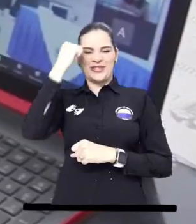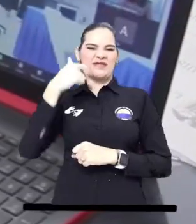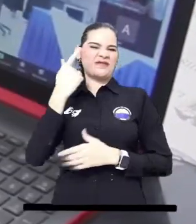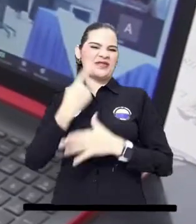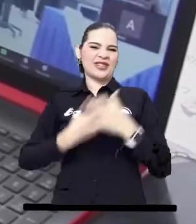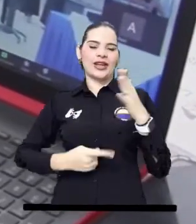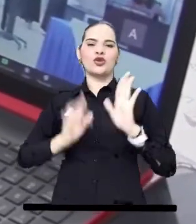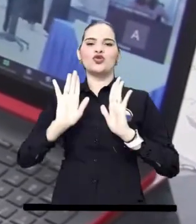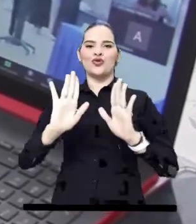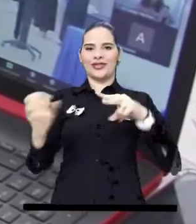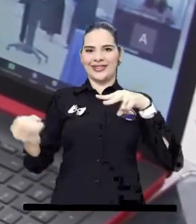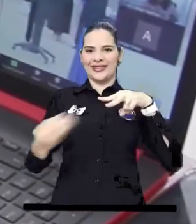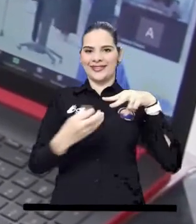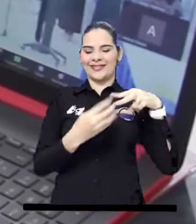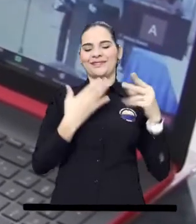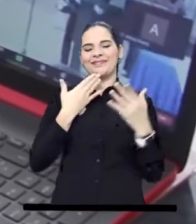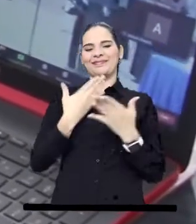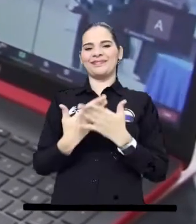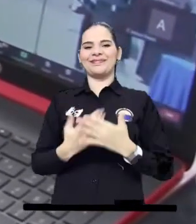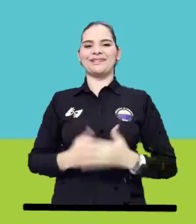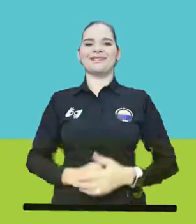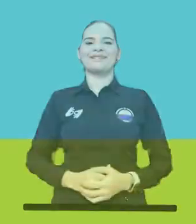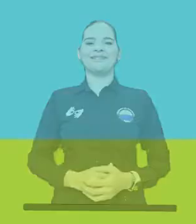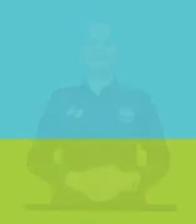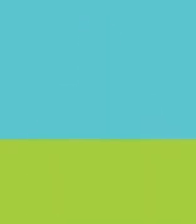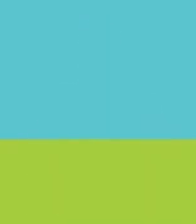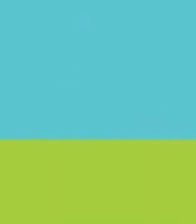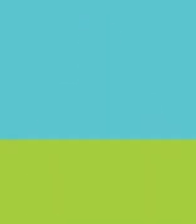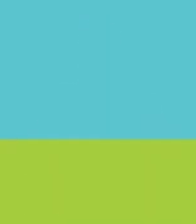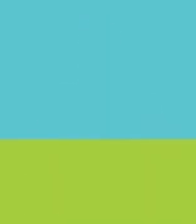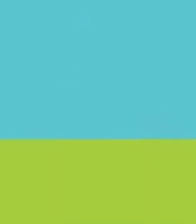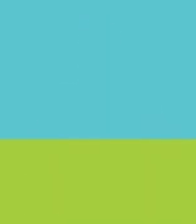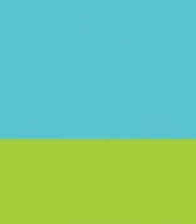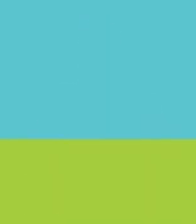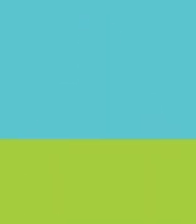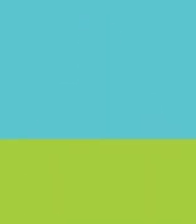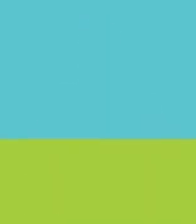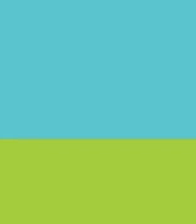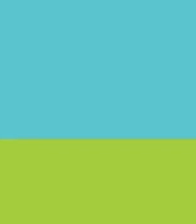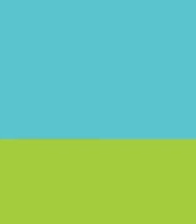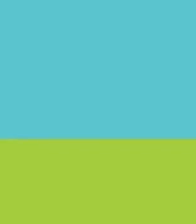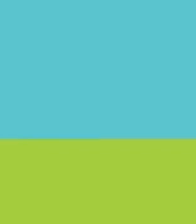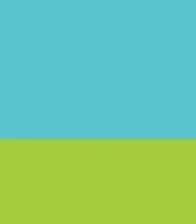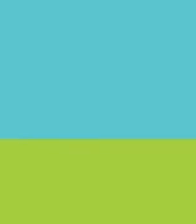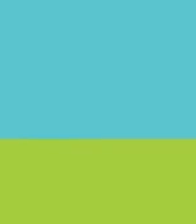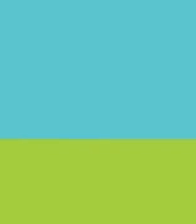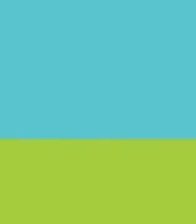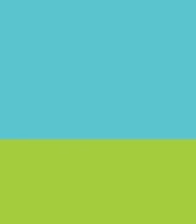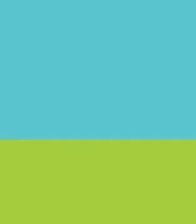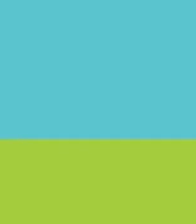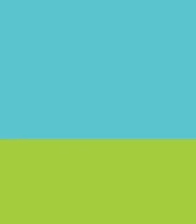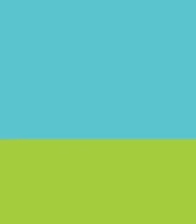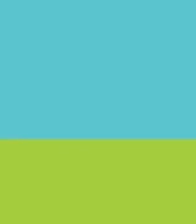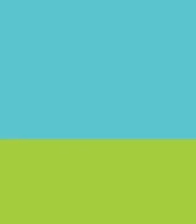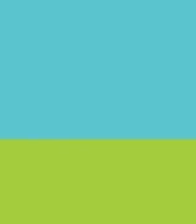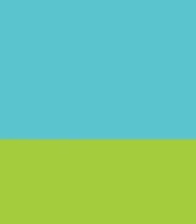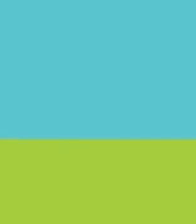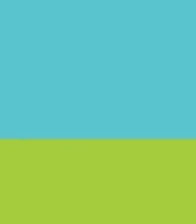catedrático en el área de la educación. Universidad del Magdalena, más incluyente e innovadora.